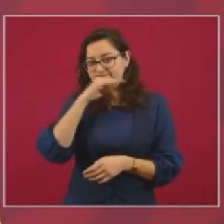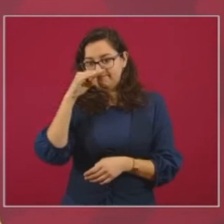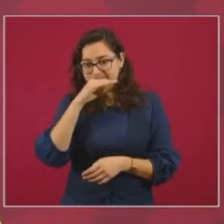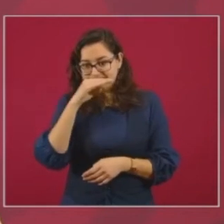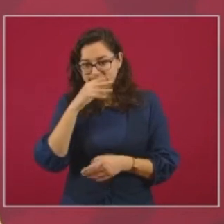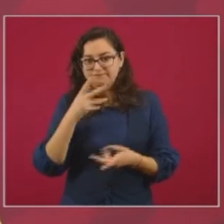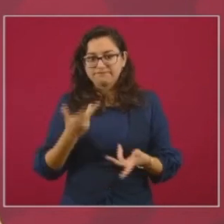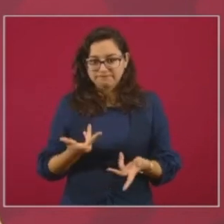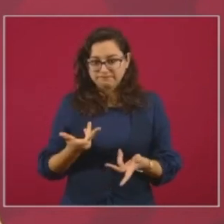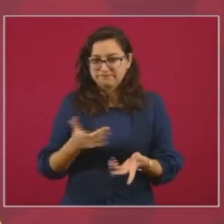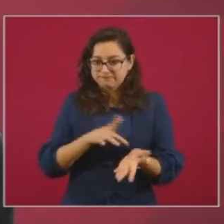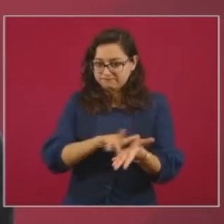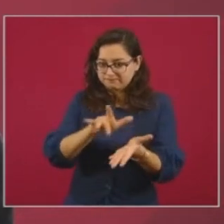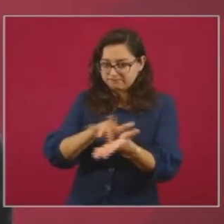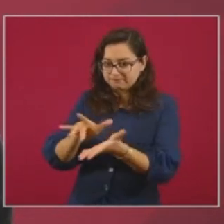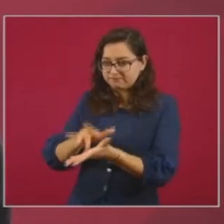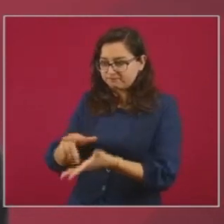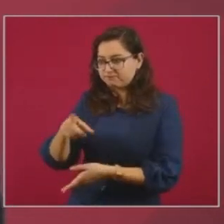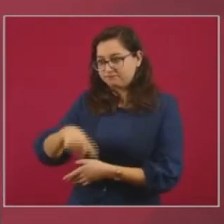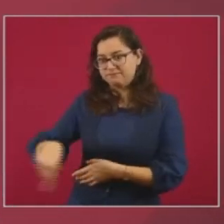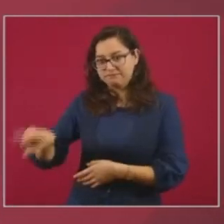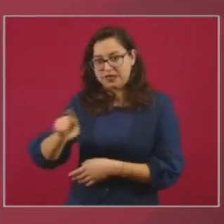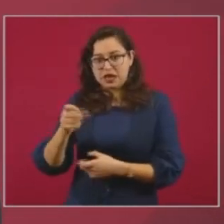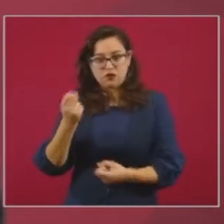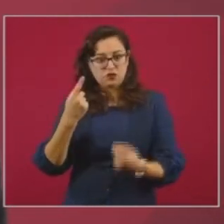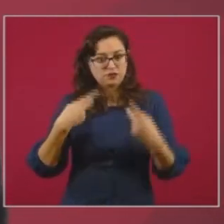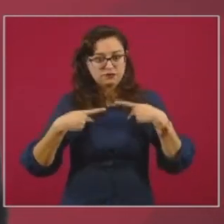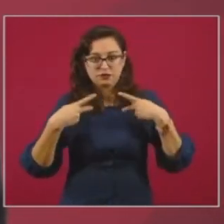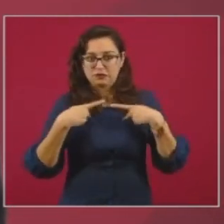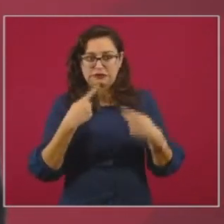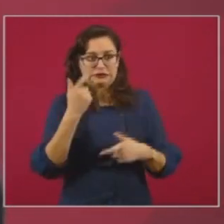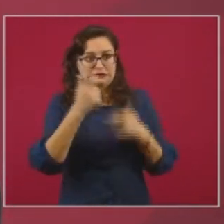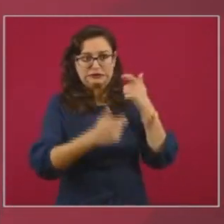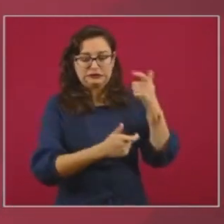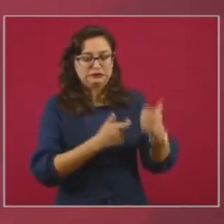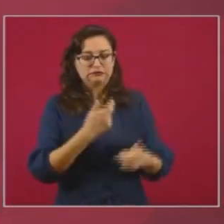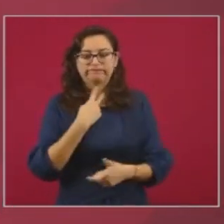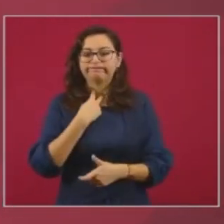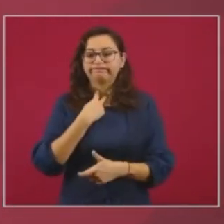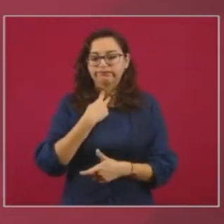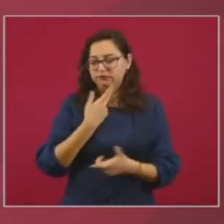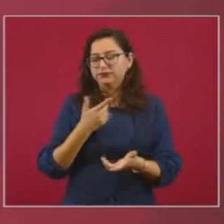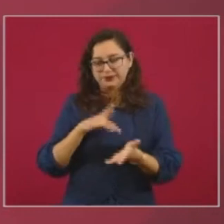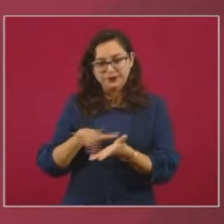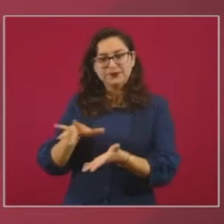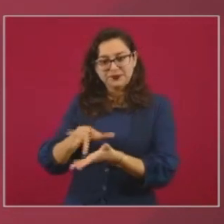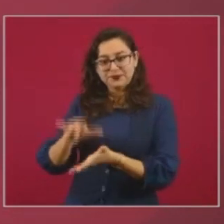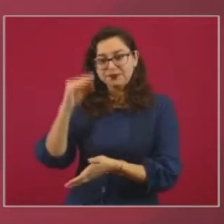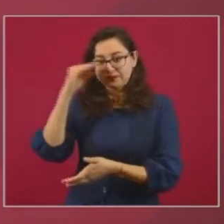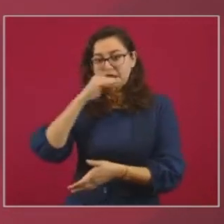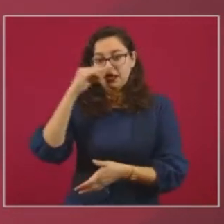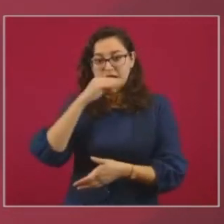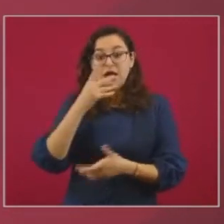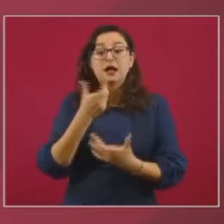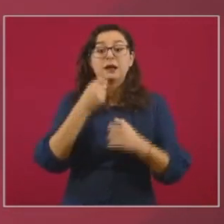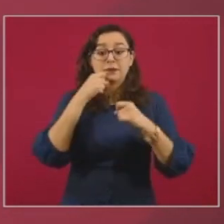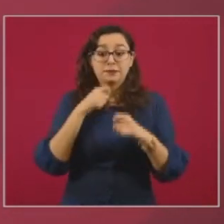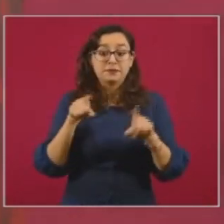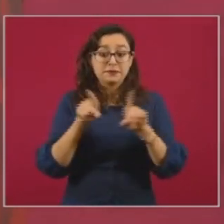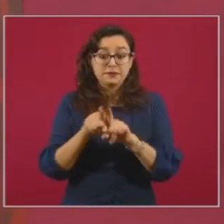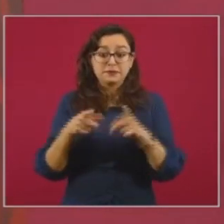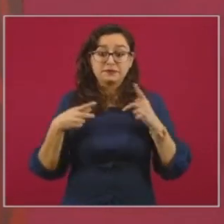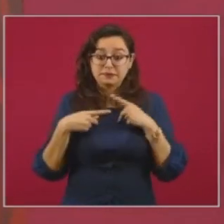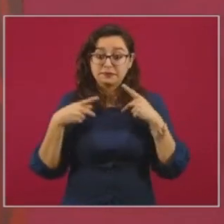para pagar abogados en todo el país, y para que también el pueblo de